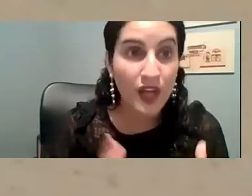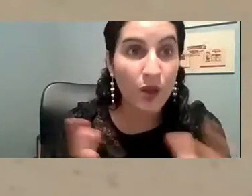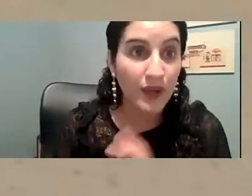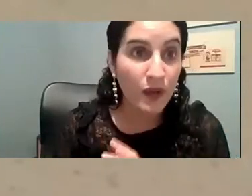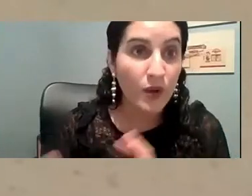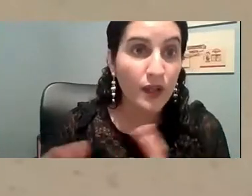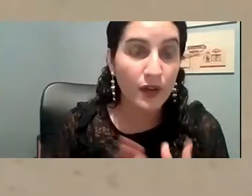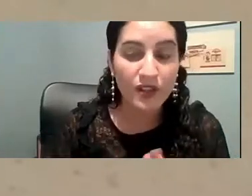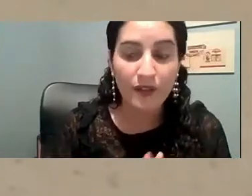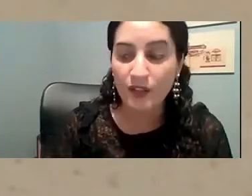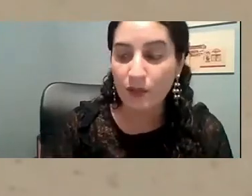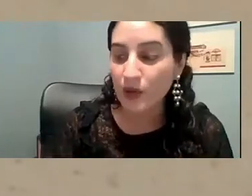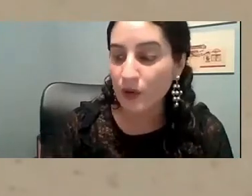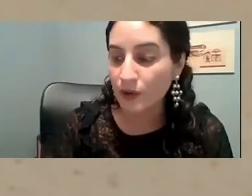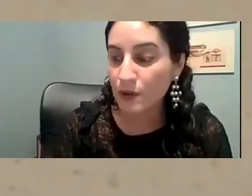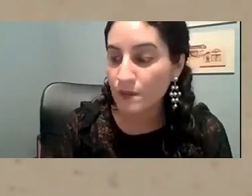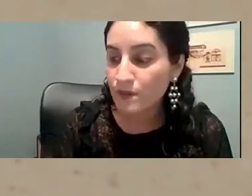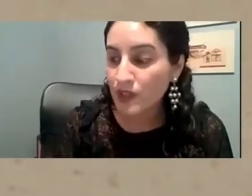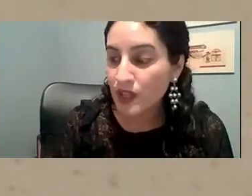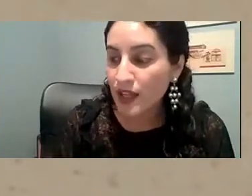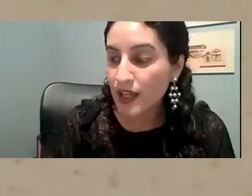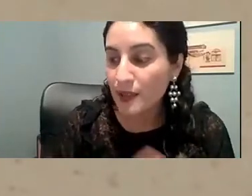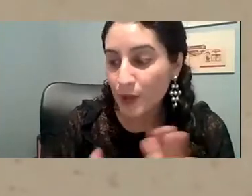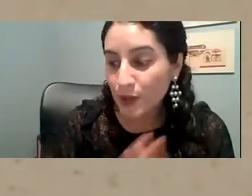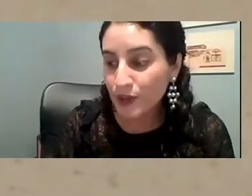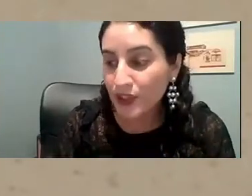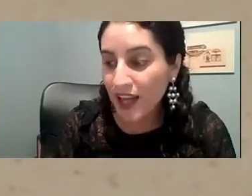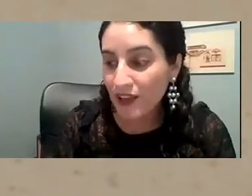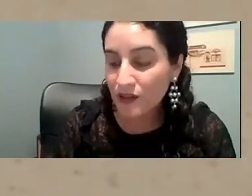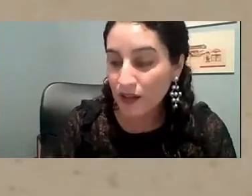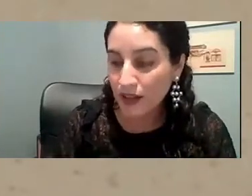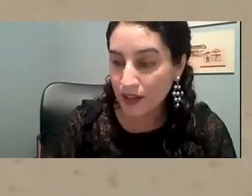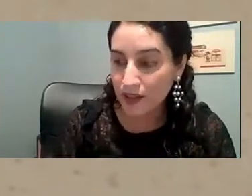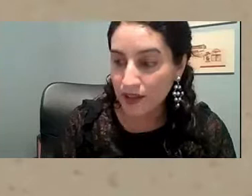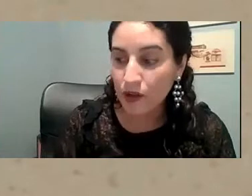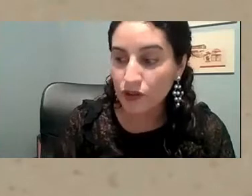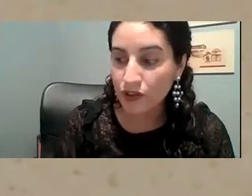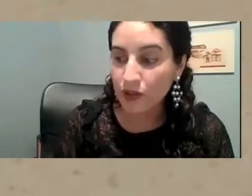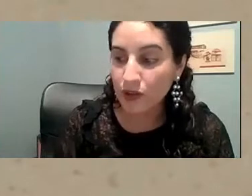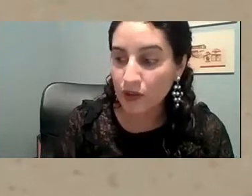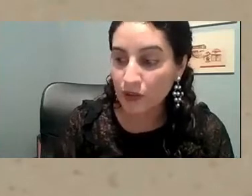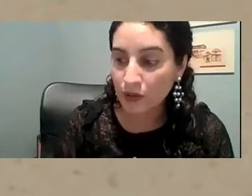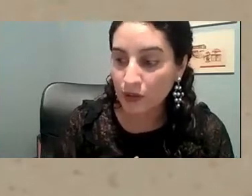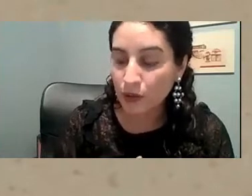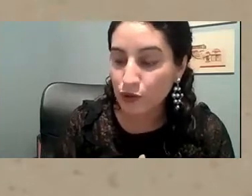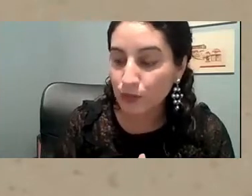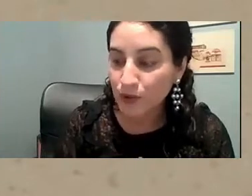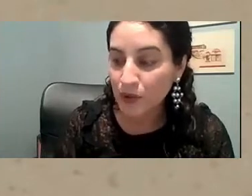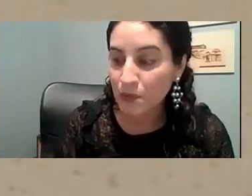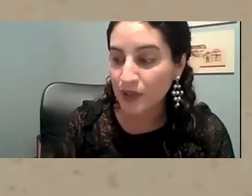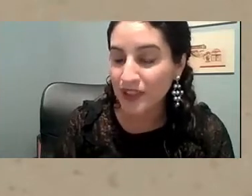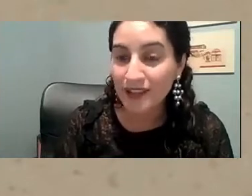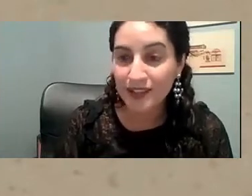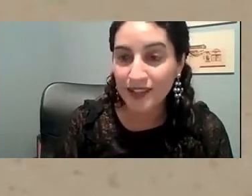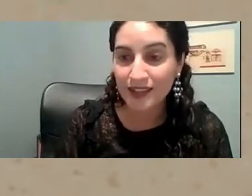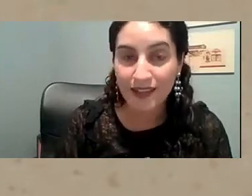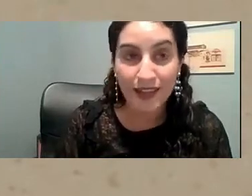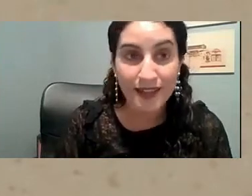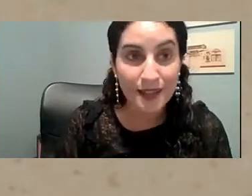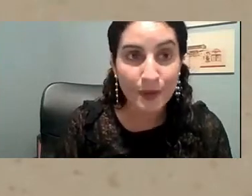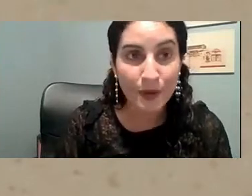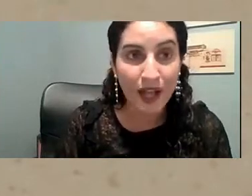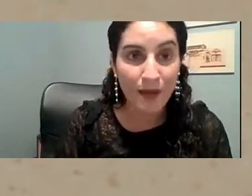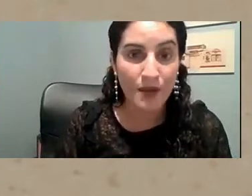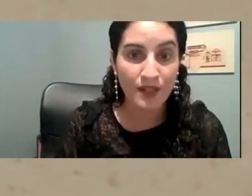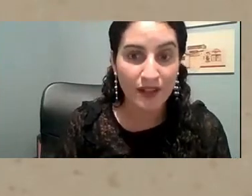han usado mejor, qué cosa ha venido mejor o no. Y por otro lado, otro punto importante de